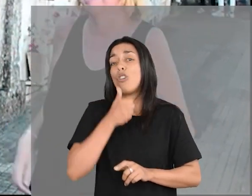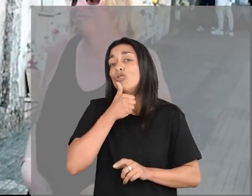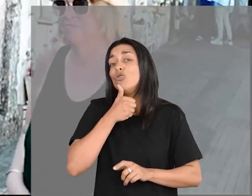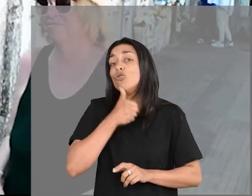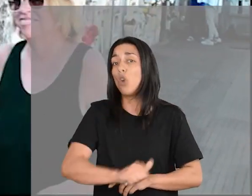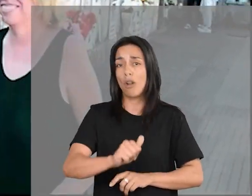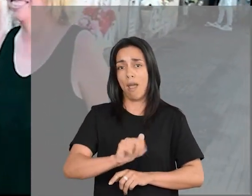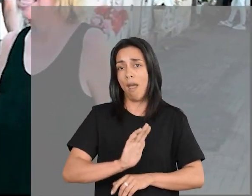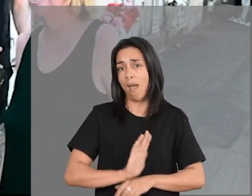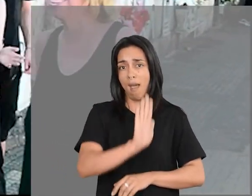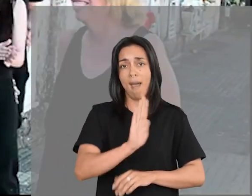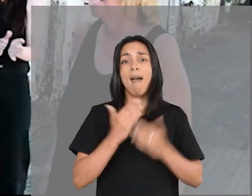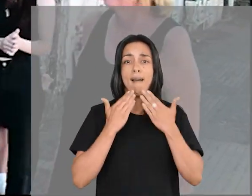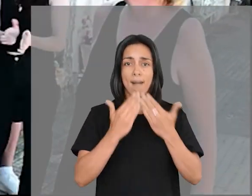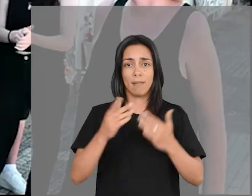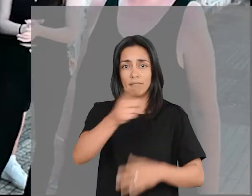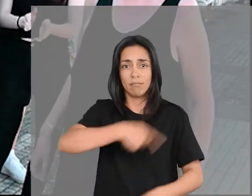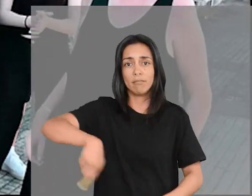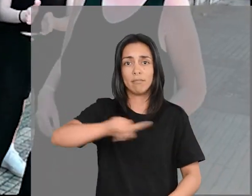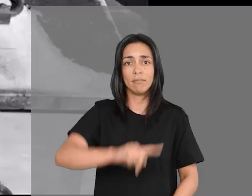Muchas gracias a todos.